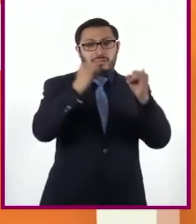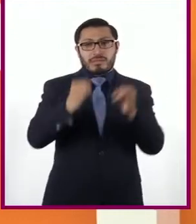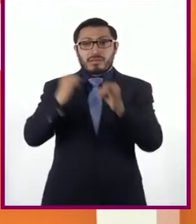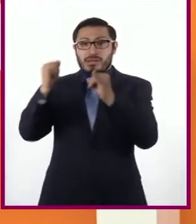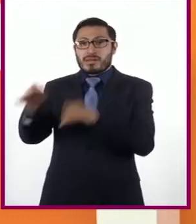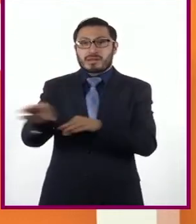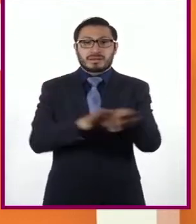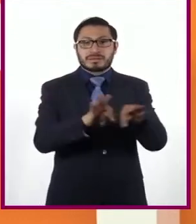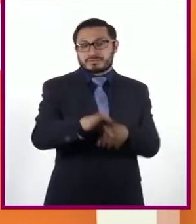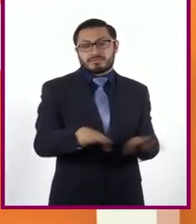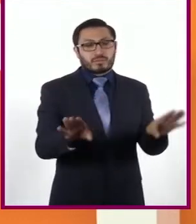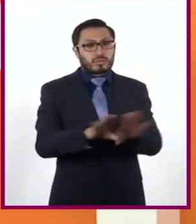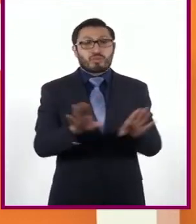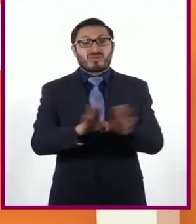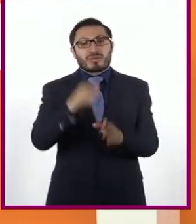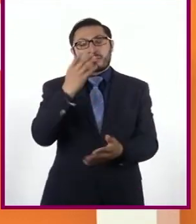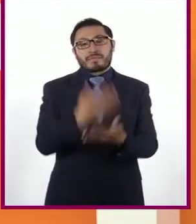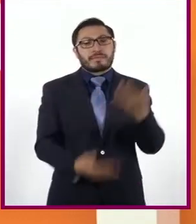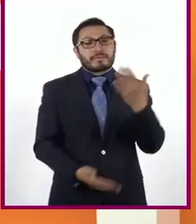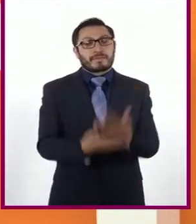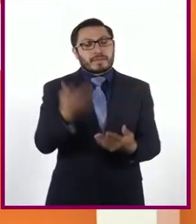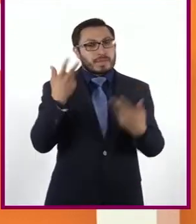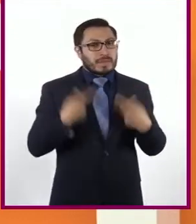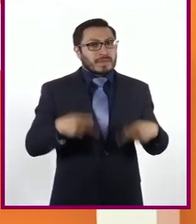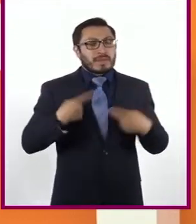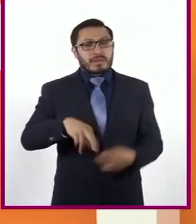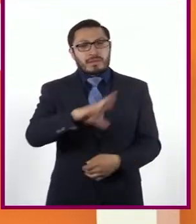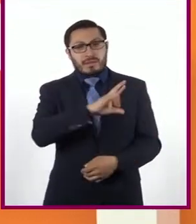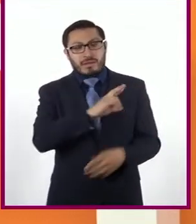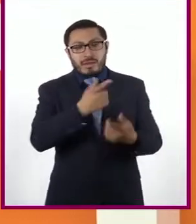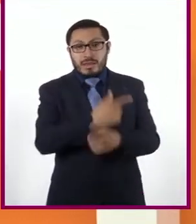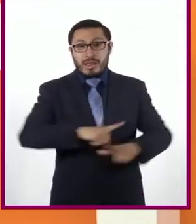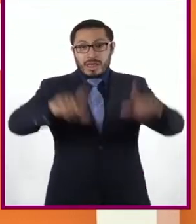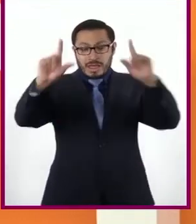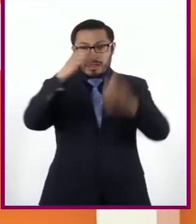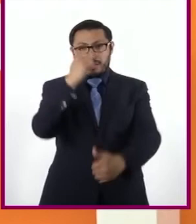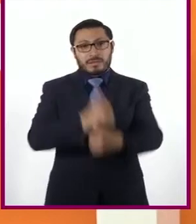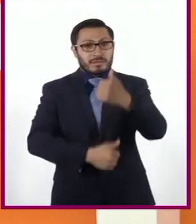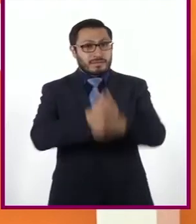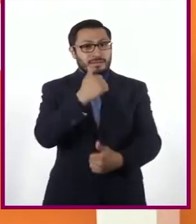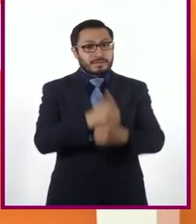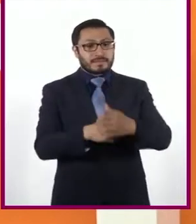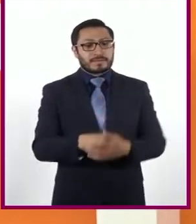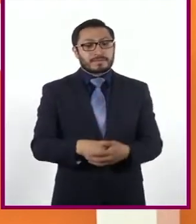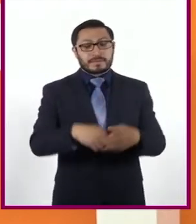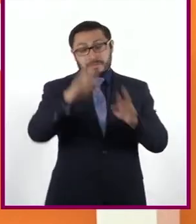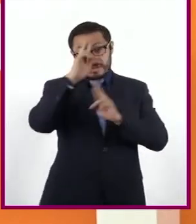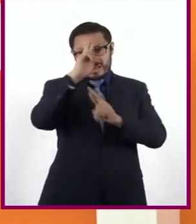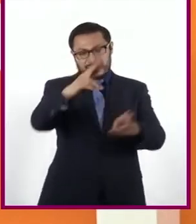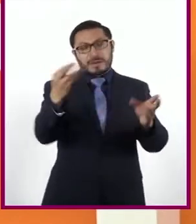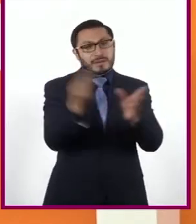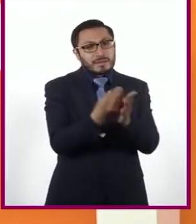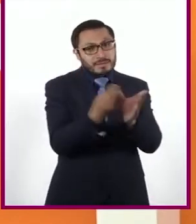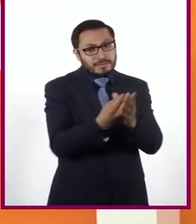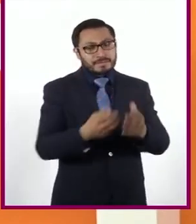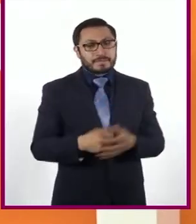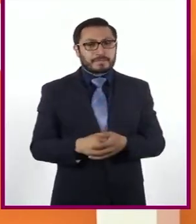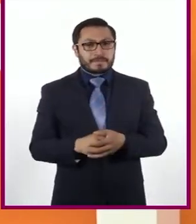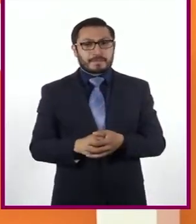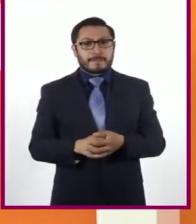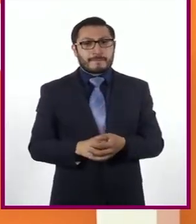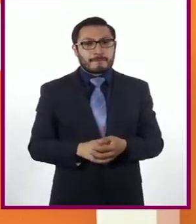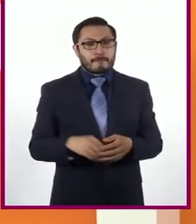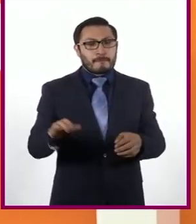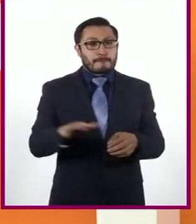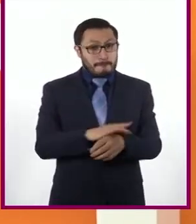trabajo, dejando en manos de los particulares la libre competencia. El respeto a la propiedad privada,